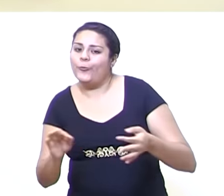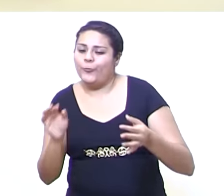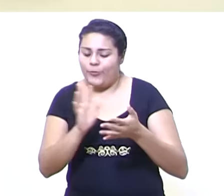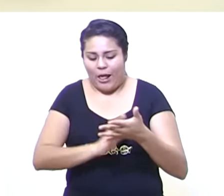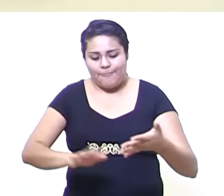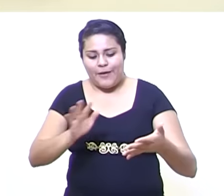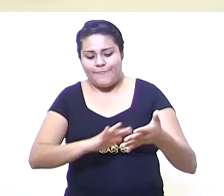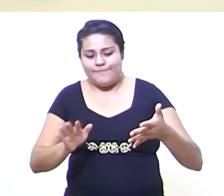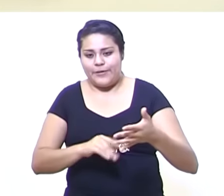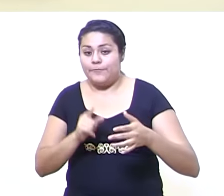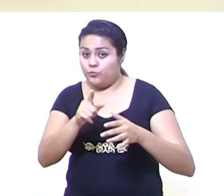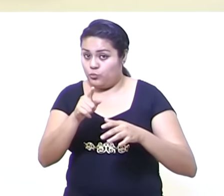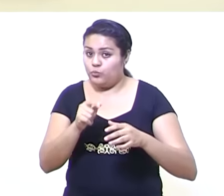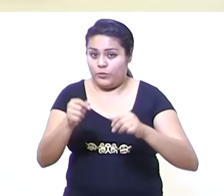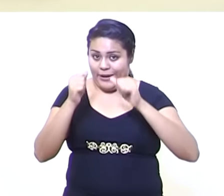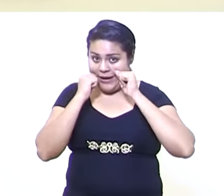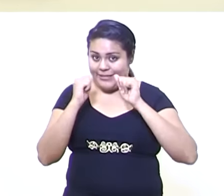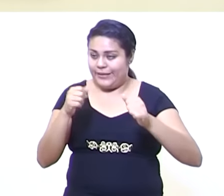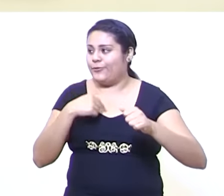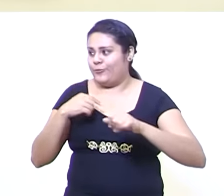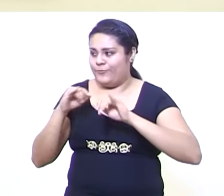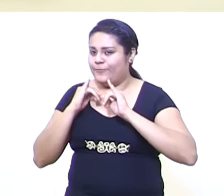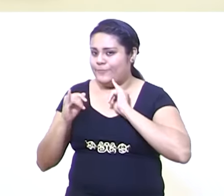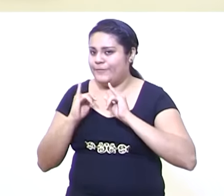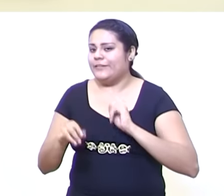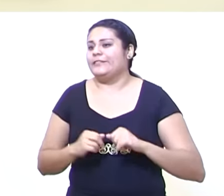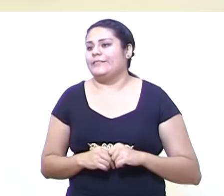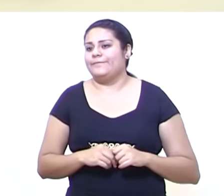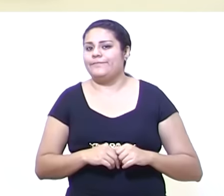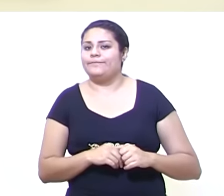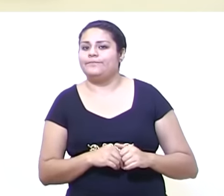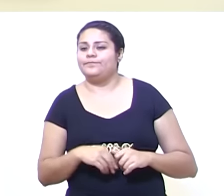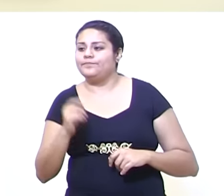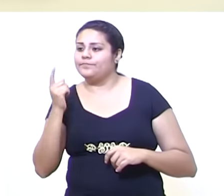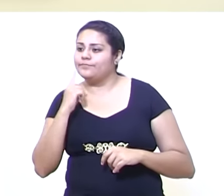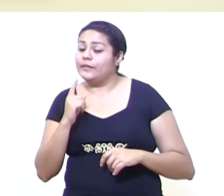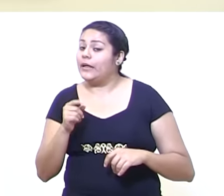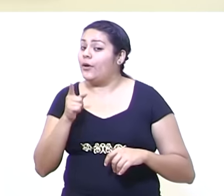¿Cómo se titula esta lectura? Quiero que adivines.